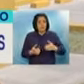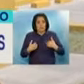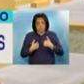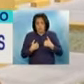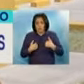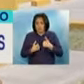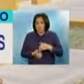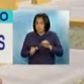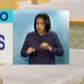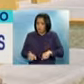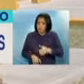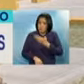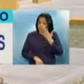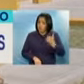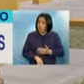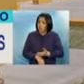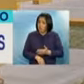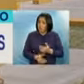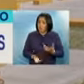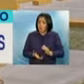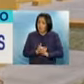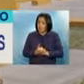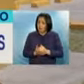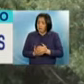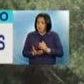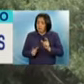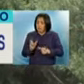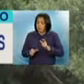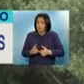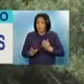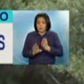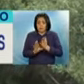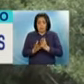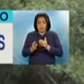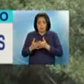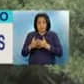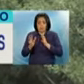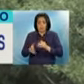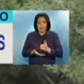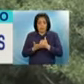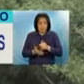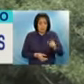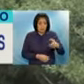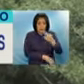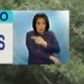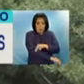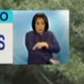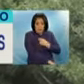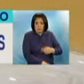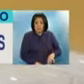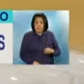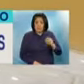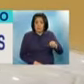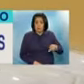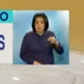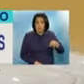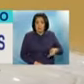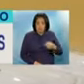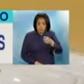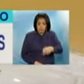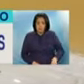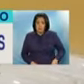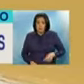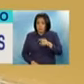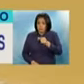animales son mejores que las personas, psicológicamente nos ayudan. Este es el hospital Daniel Alcides Carrión de Huancayo. Esta perrita